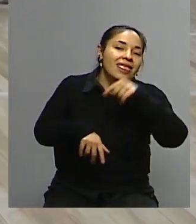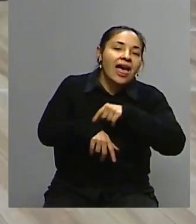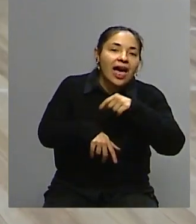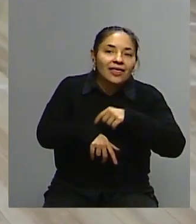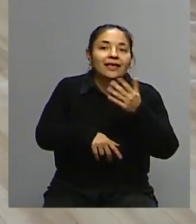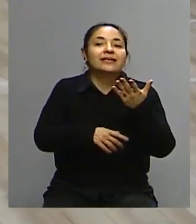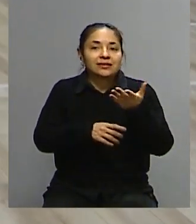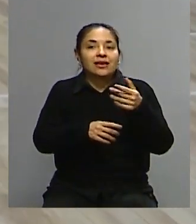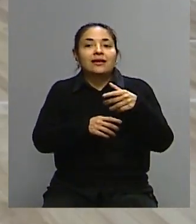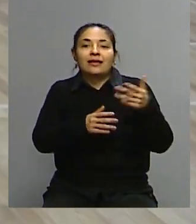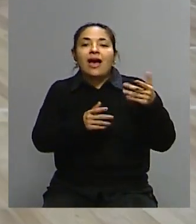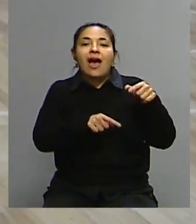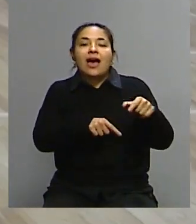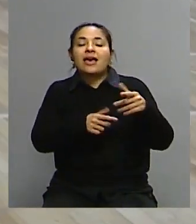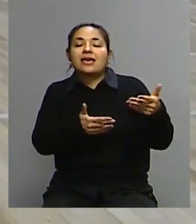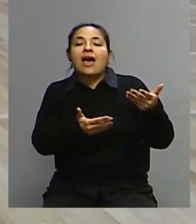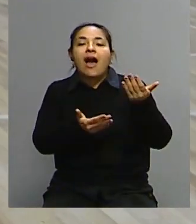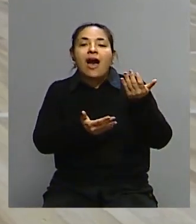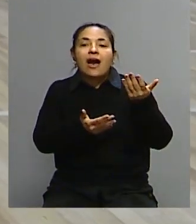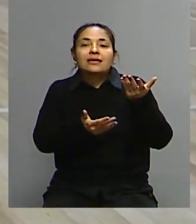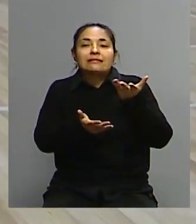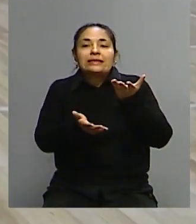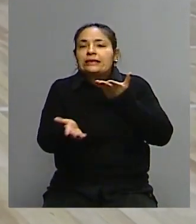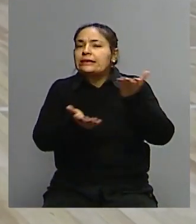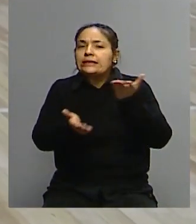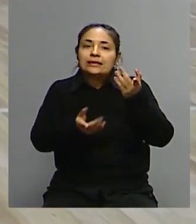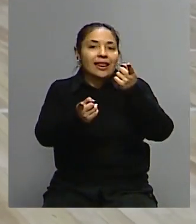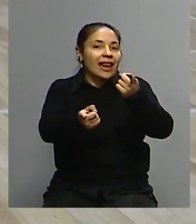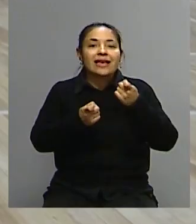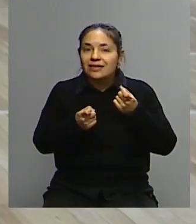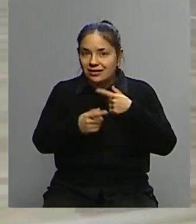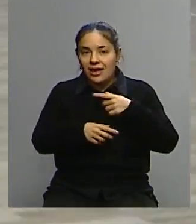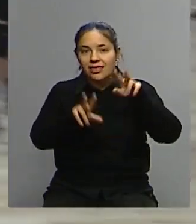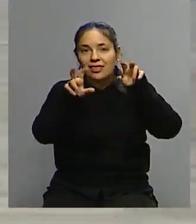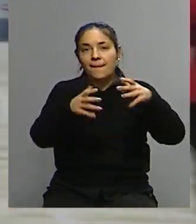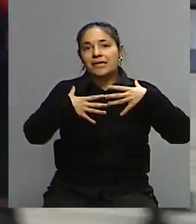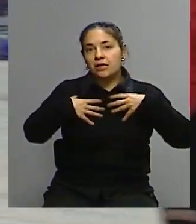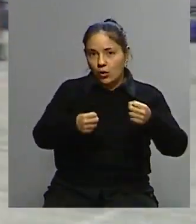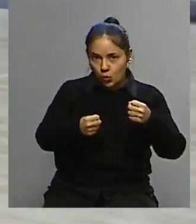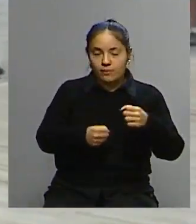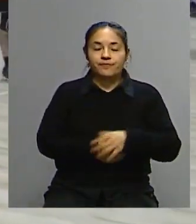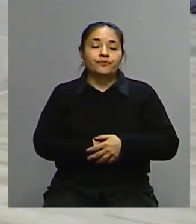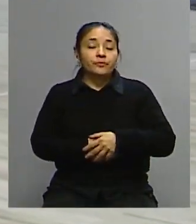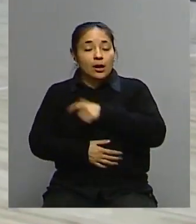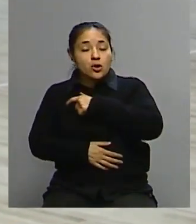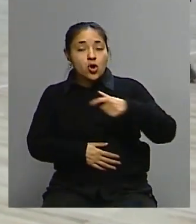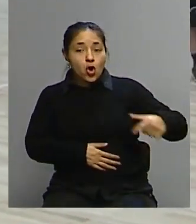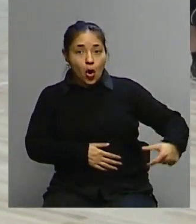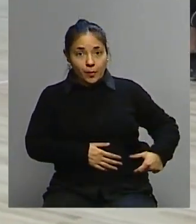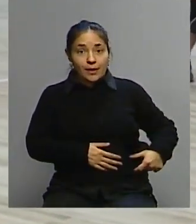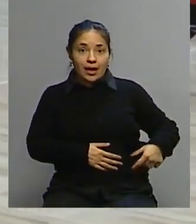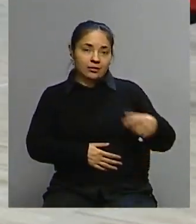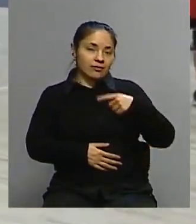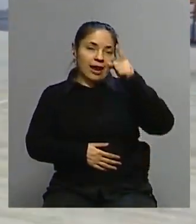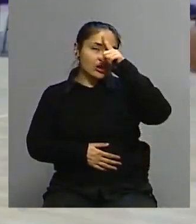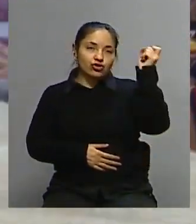obviamente demandan distintos tipos de atenciones. Y hablando específicamente del tema de la salud, ¿el Estado, como Estado, ya sea